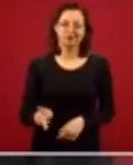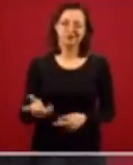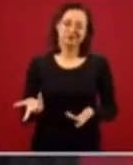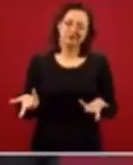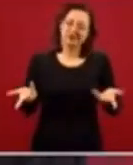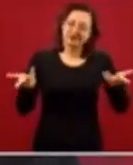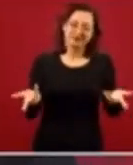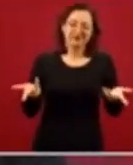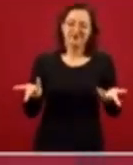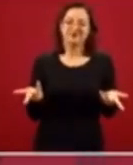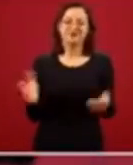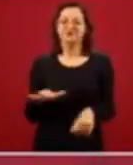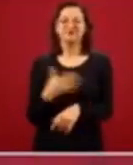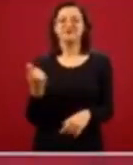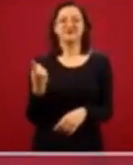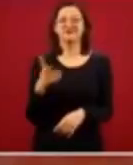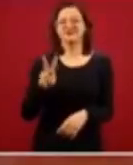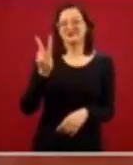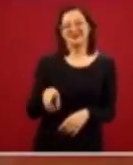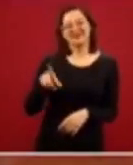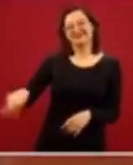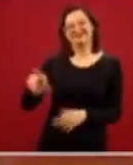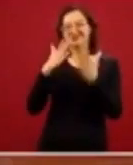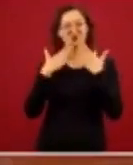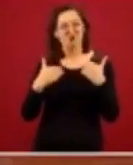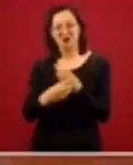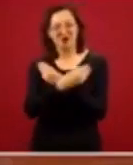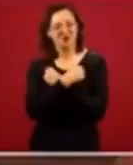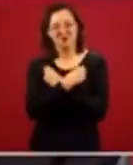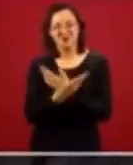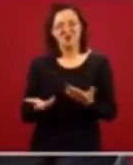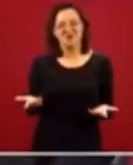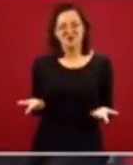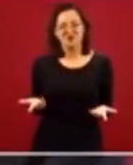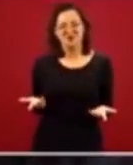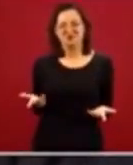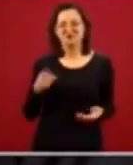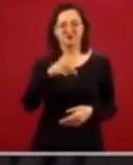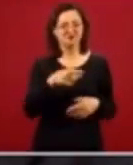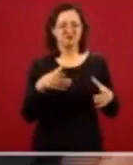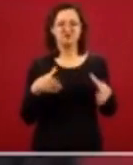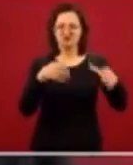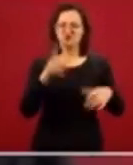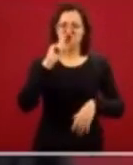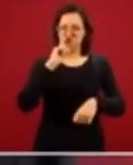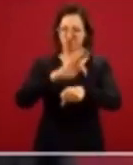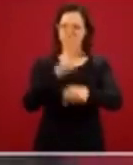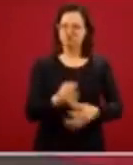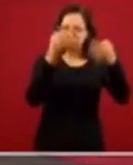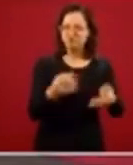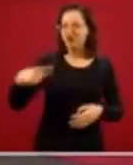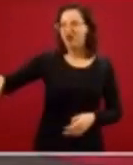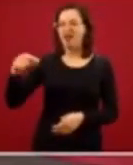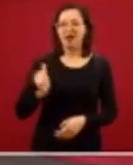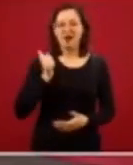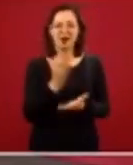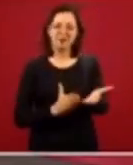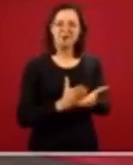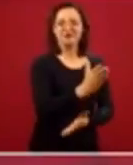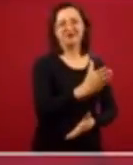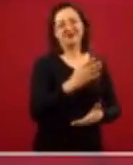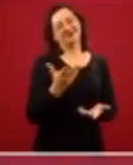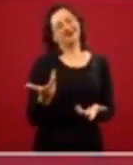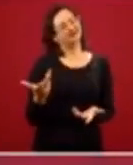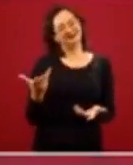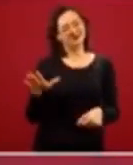Porque eso es hasta inmoral. ¿Más por qué? Meterse en un movimiento legítimo a agarrar